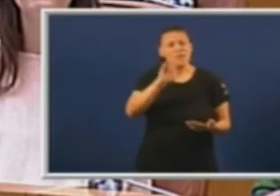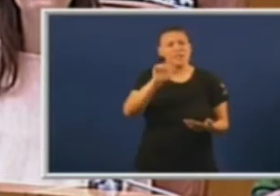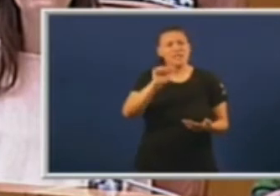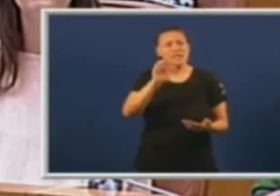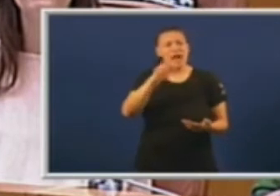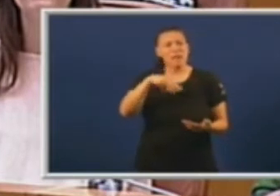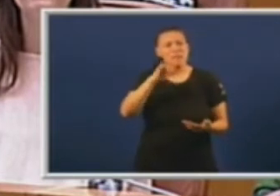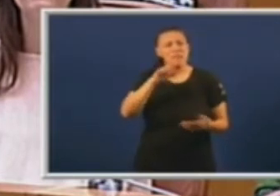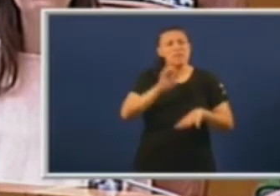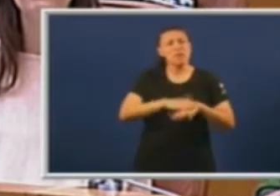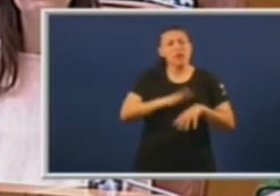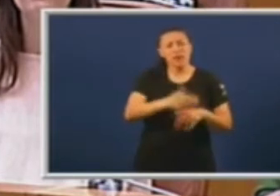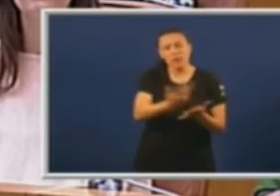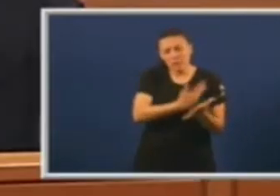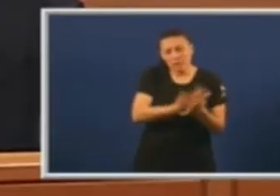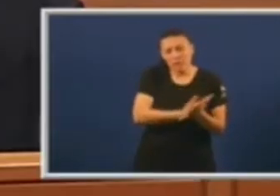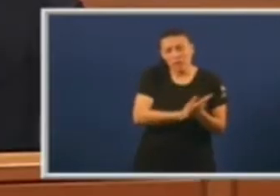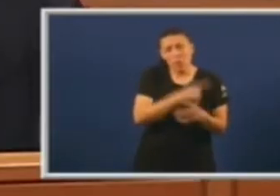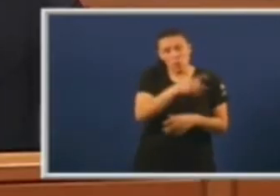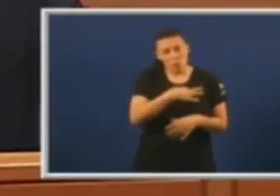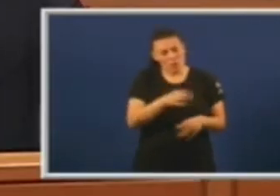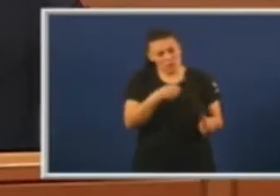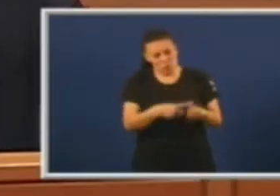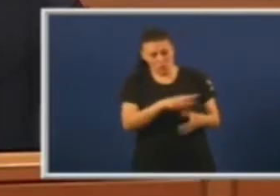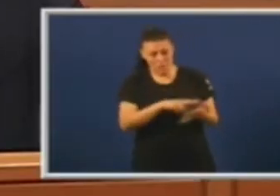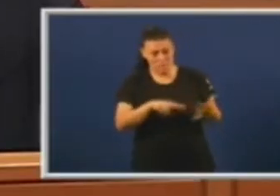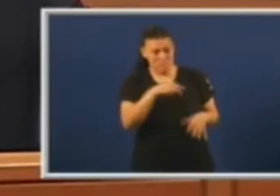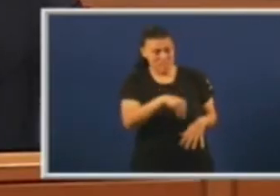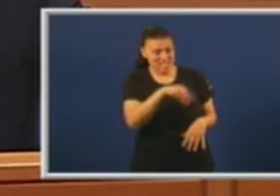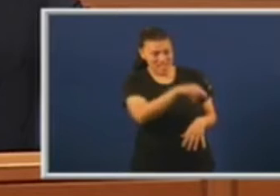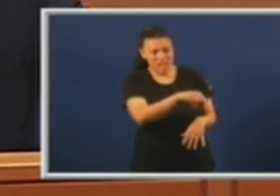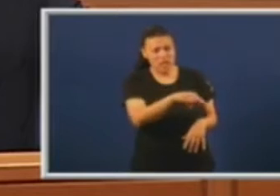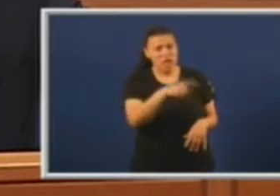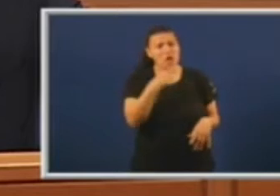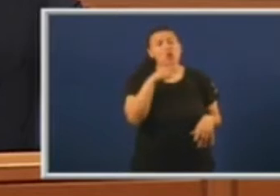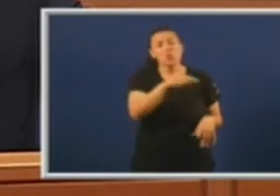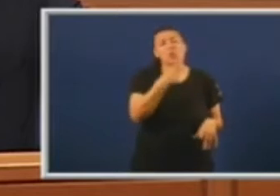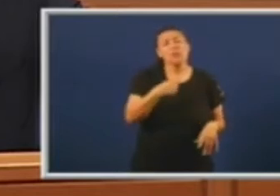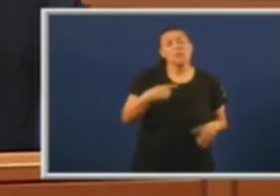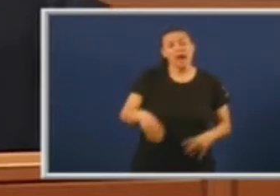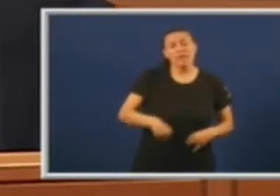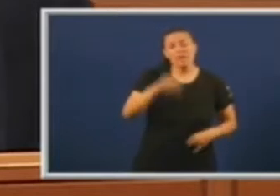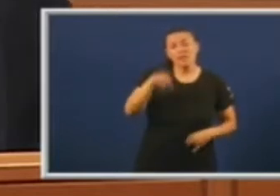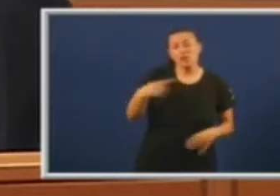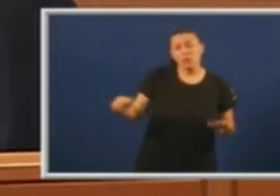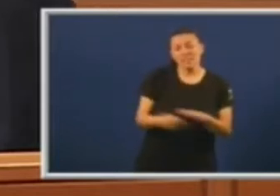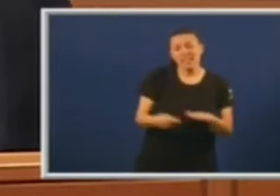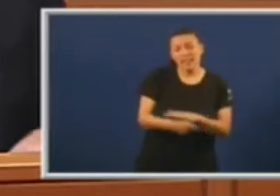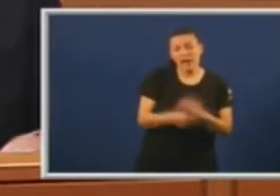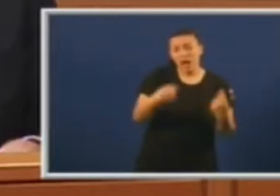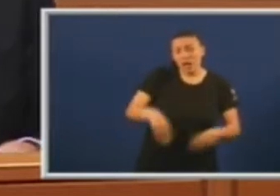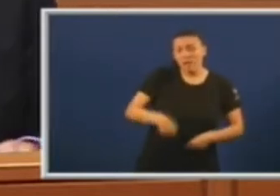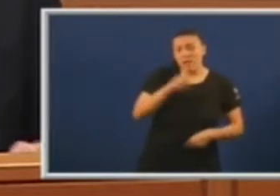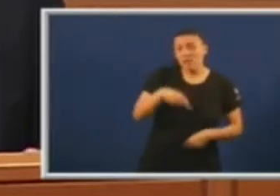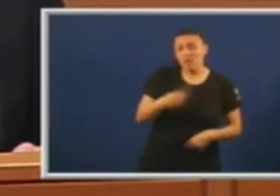Pode, como presidente da Xunta, garantizar que non vai aceptar a chantaxe deste empresario que pon en risco